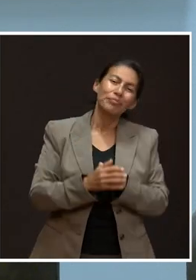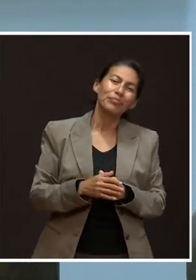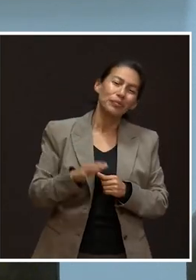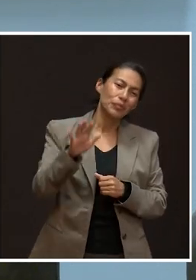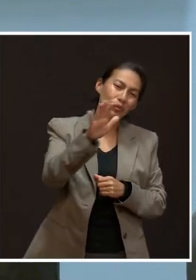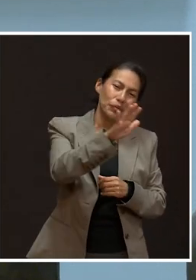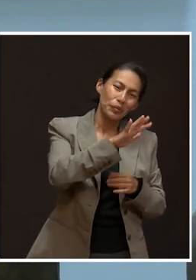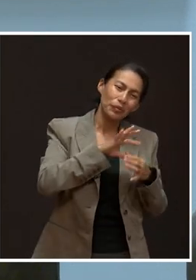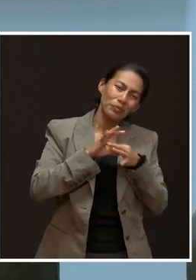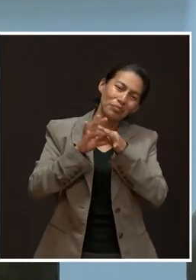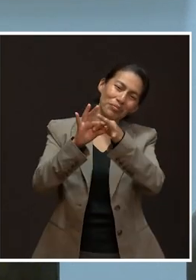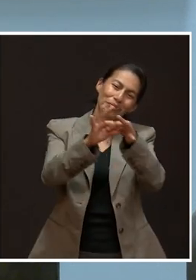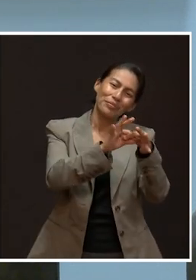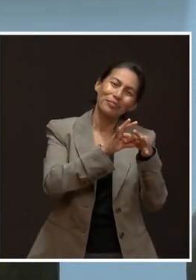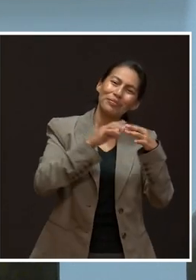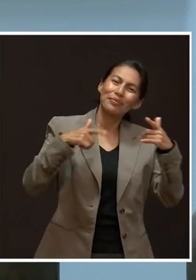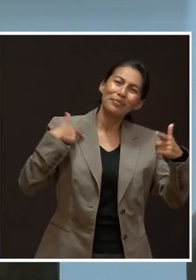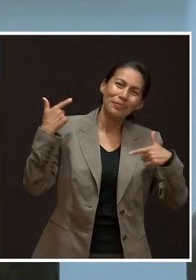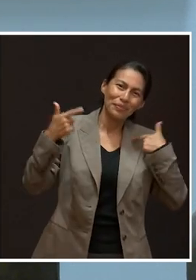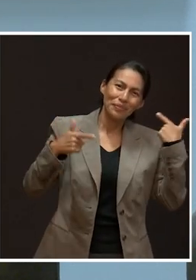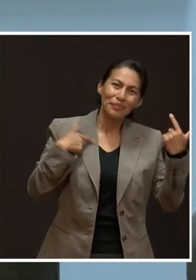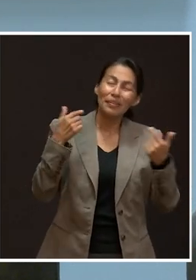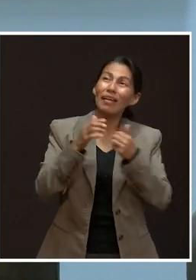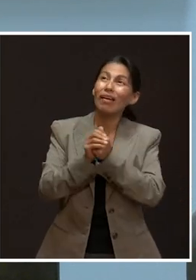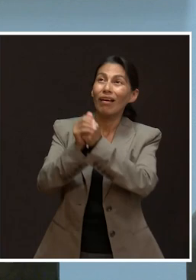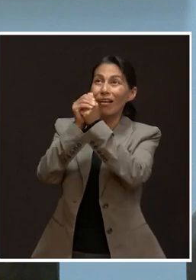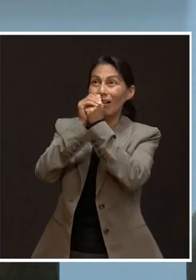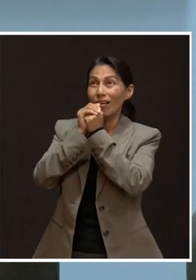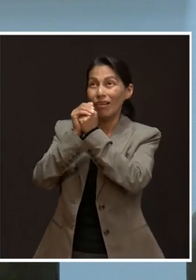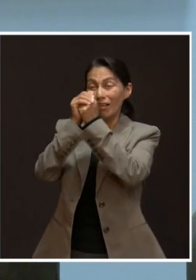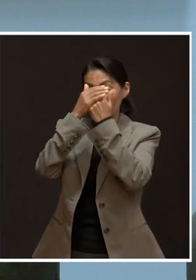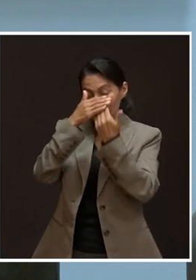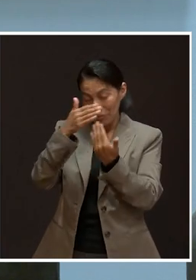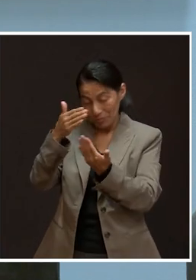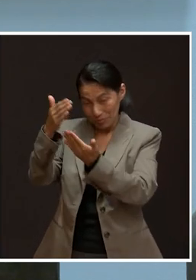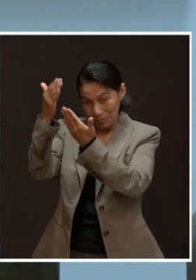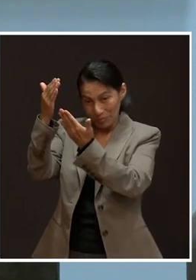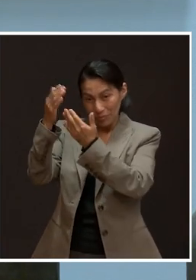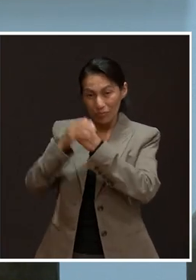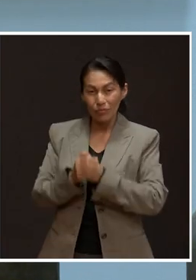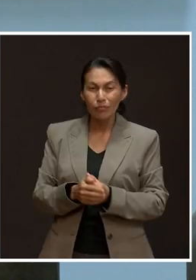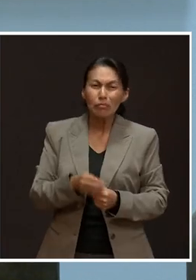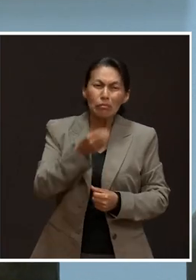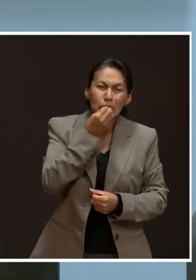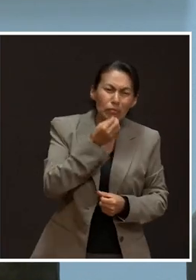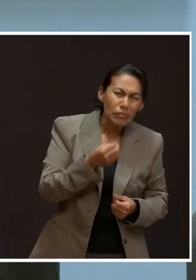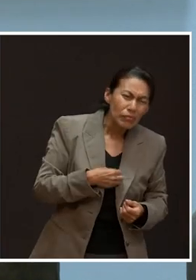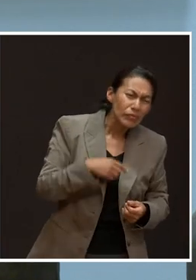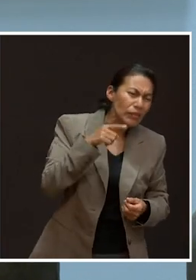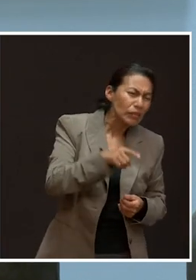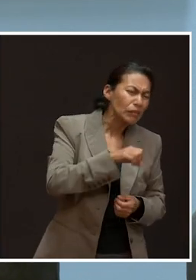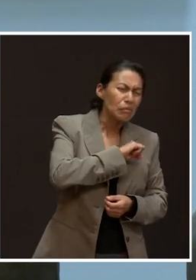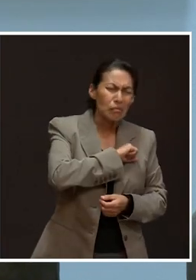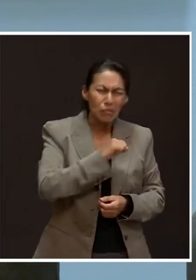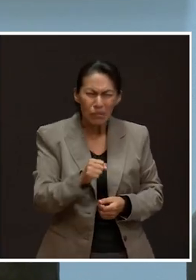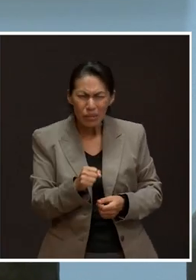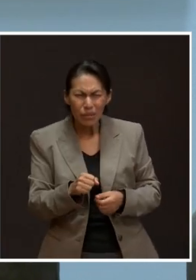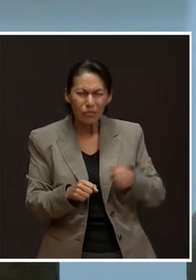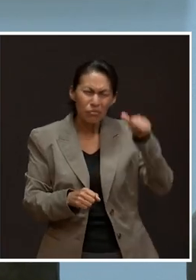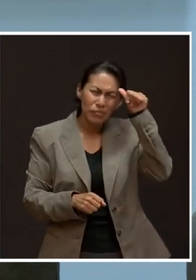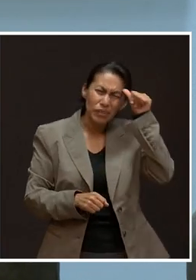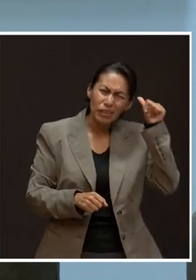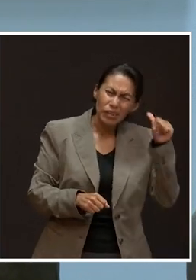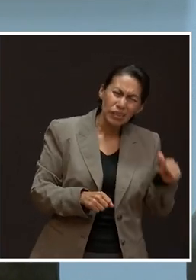a fin de que podamos gozarnos y alabarle en medio quizás de una generación perversa y